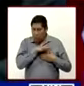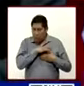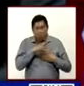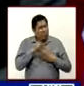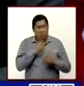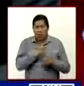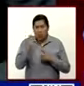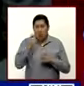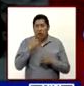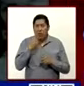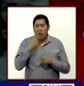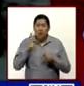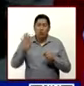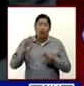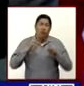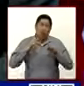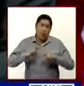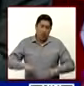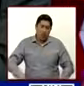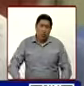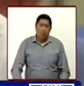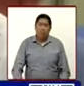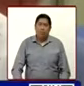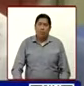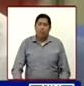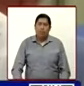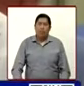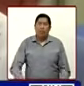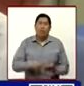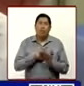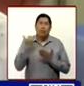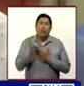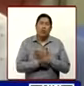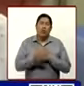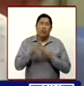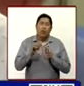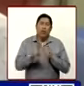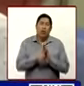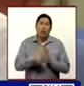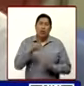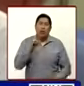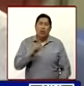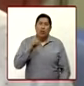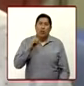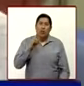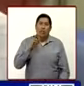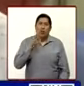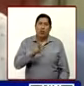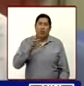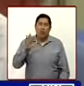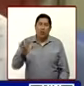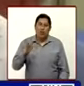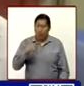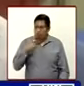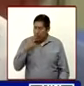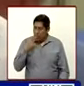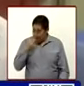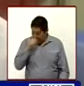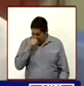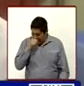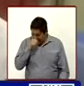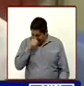perjuicios. Escuchemos su análisis. El proyecto de ley 0035 establece